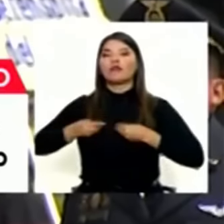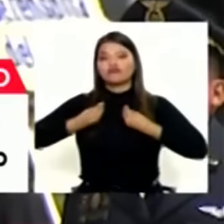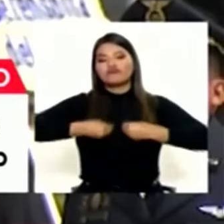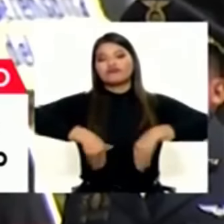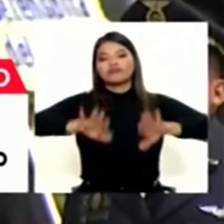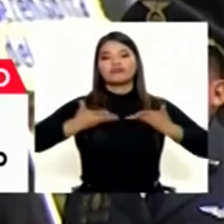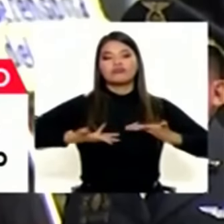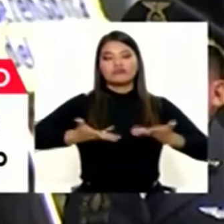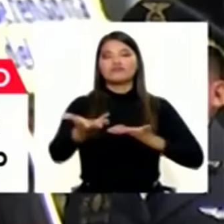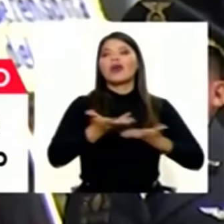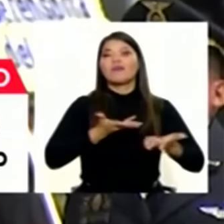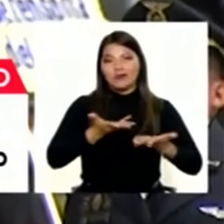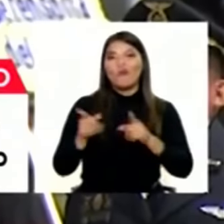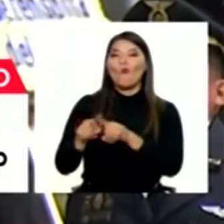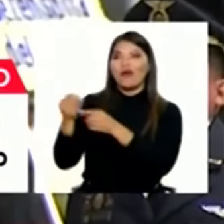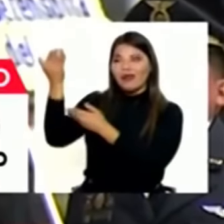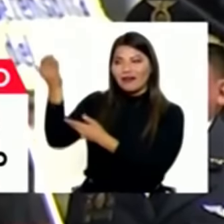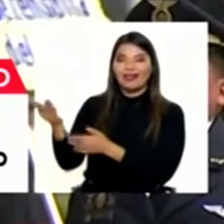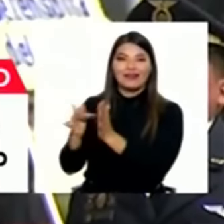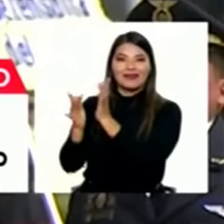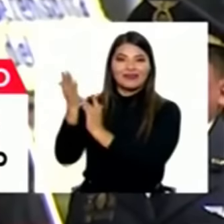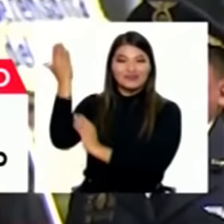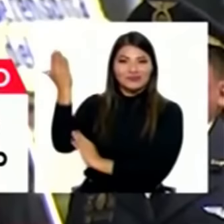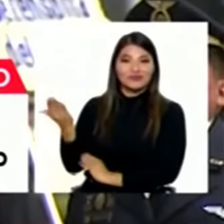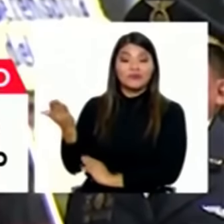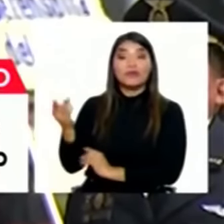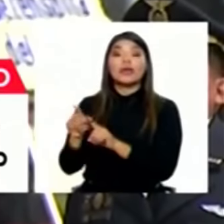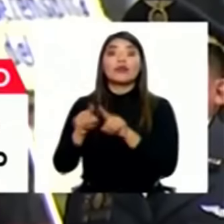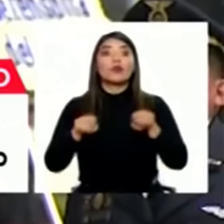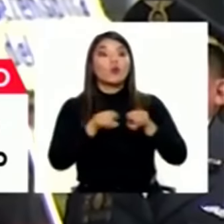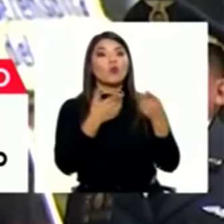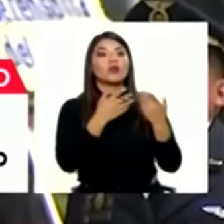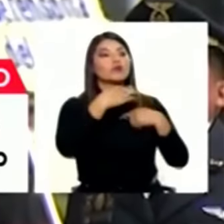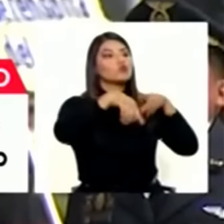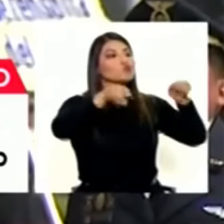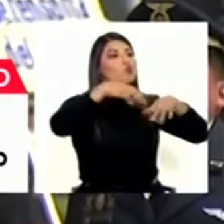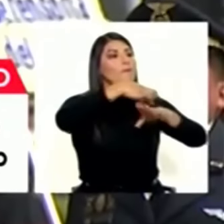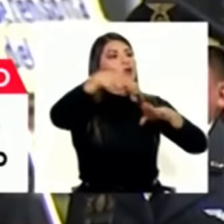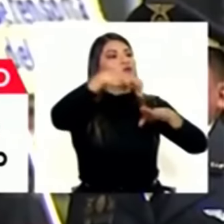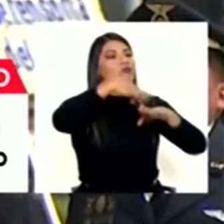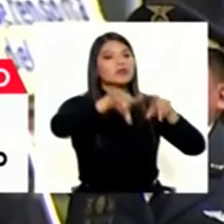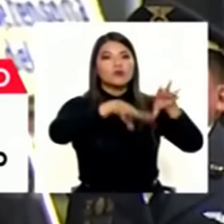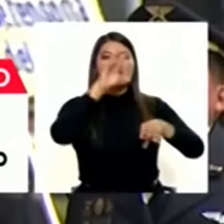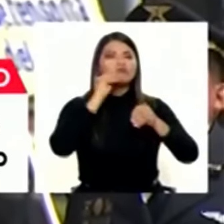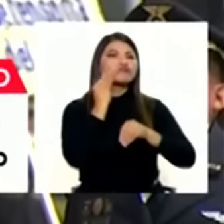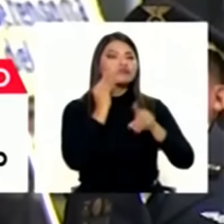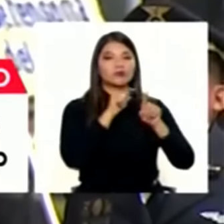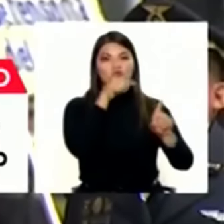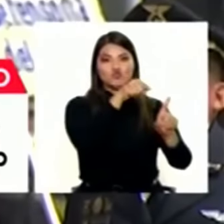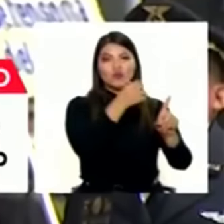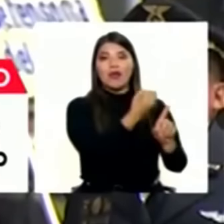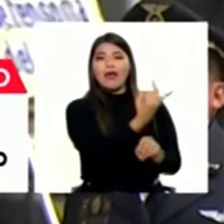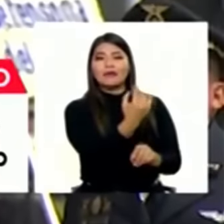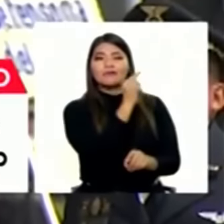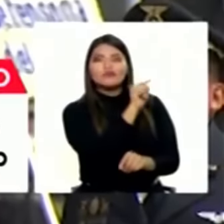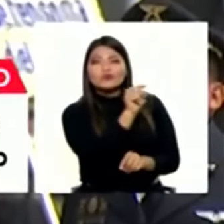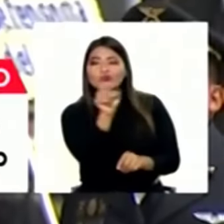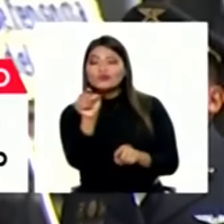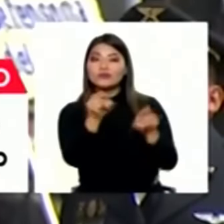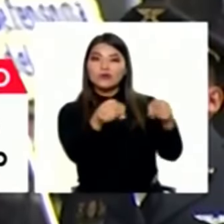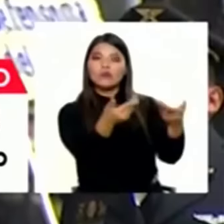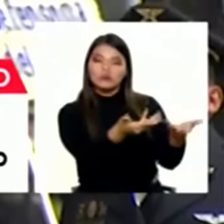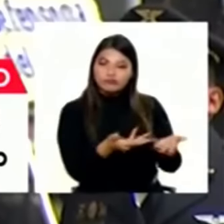la excelencia profesional, cada uno de nosotros está llamado a ser